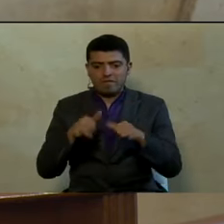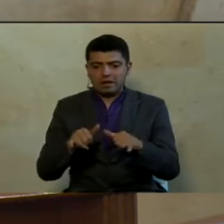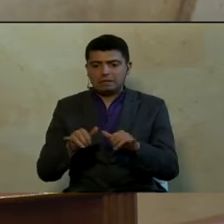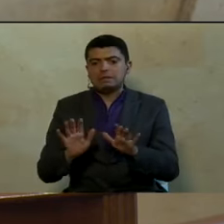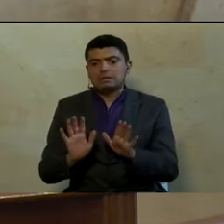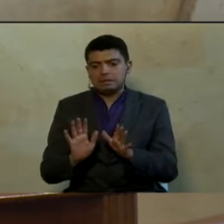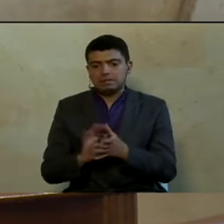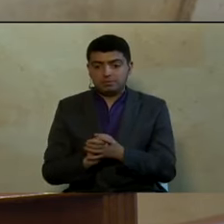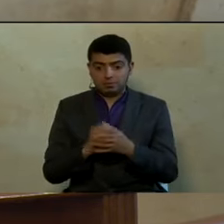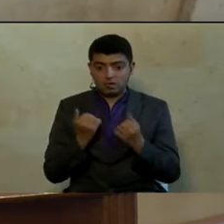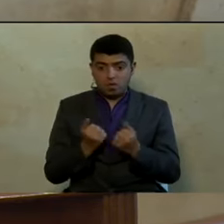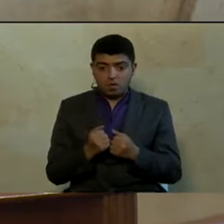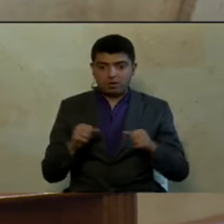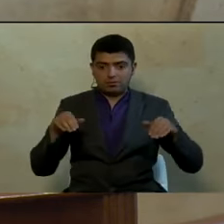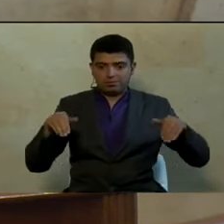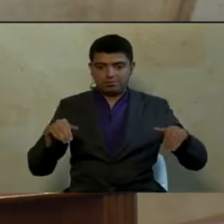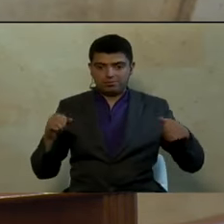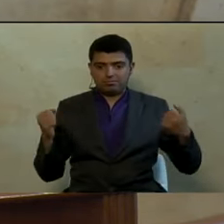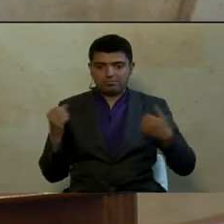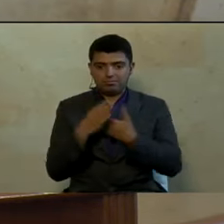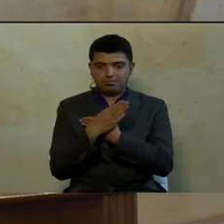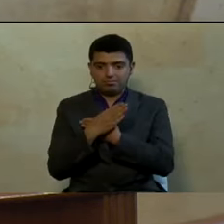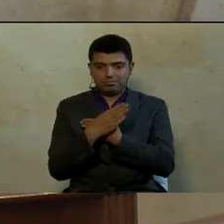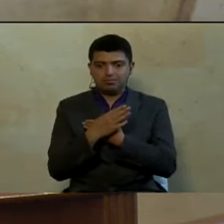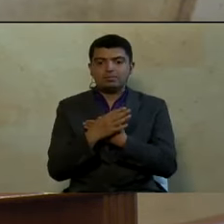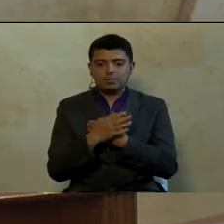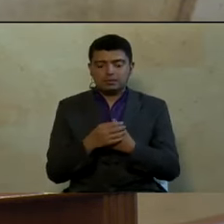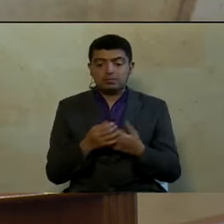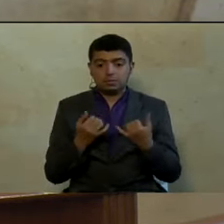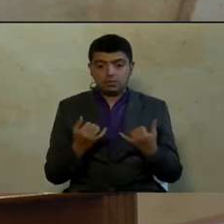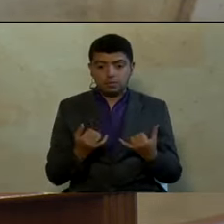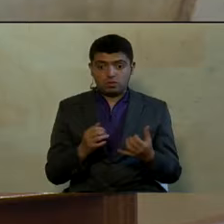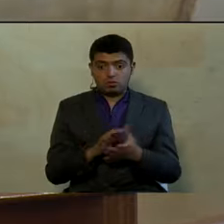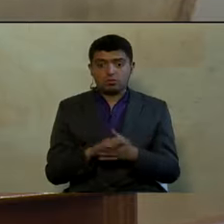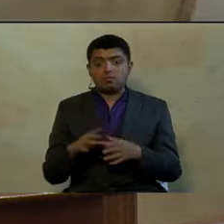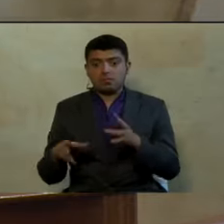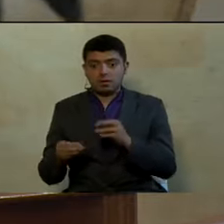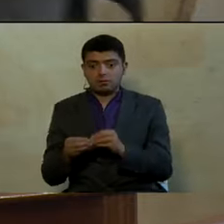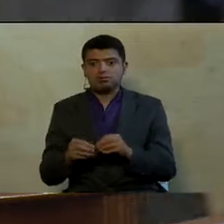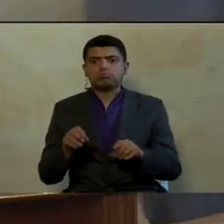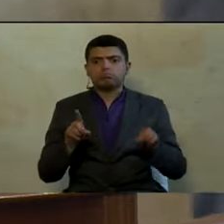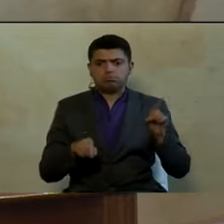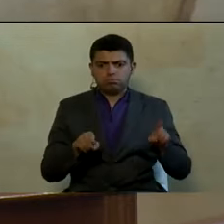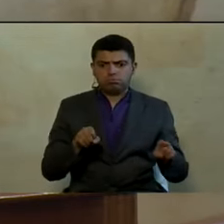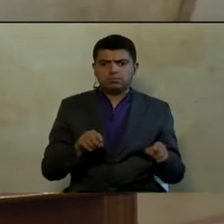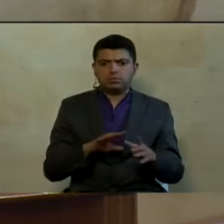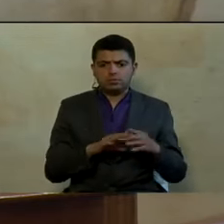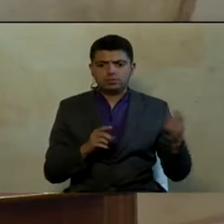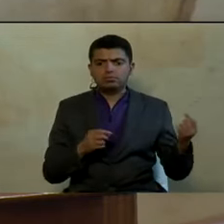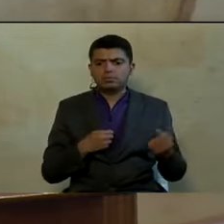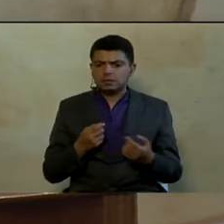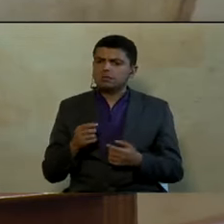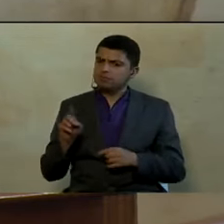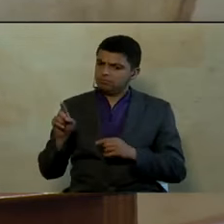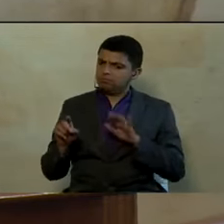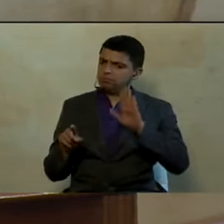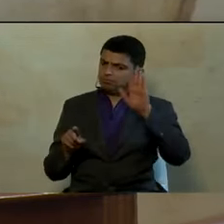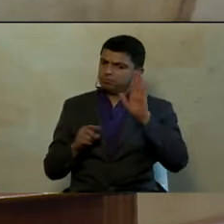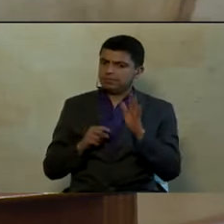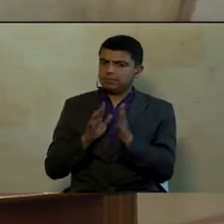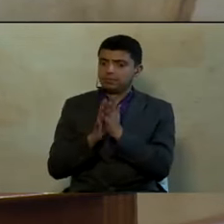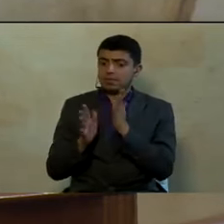eso la hago pública Pero además porque hay quienes han expresado un concepto y aquí el coordinador de